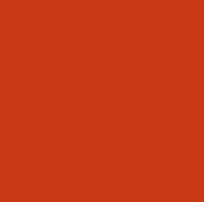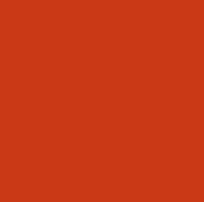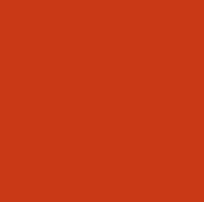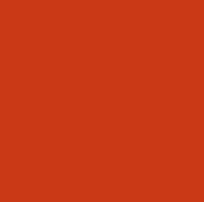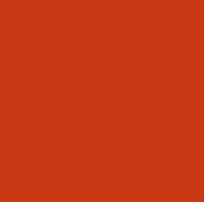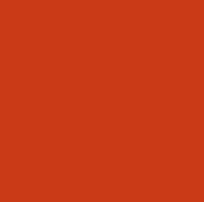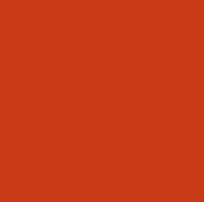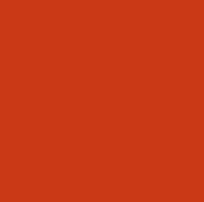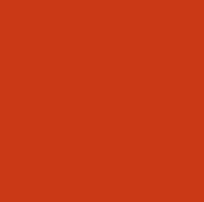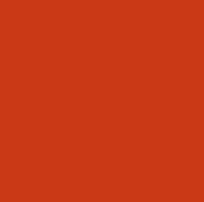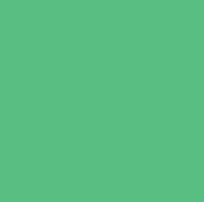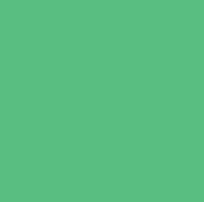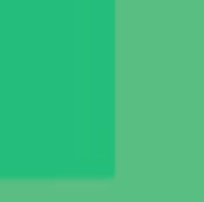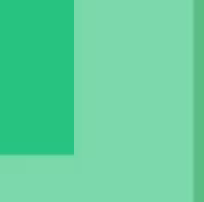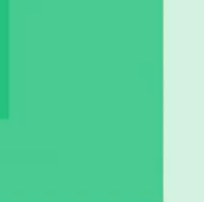a